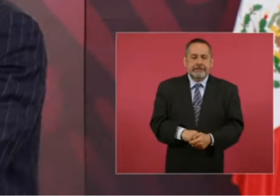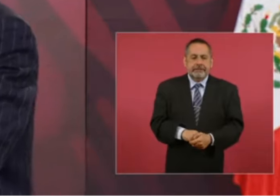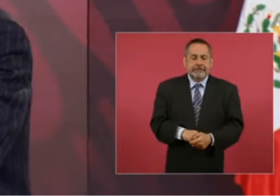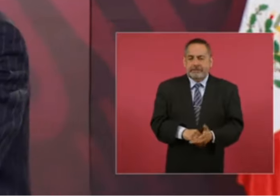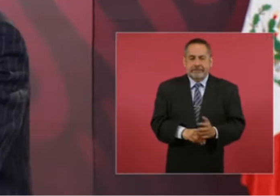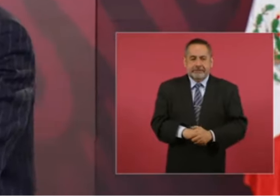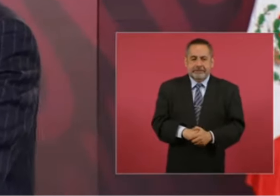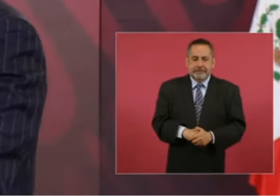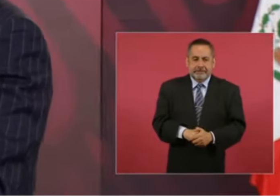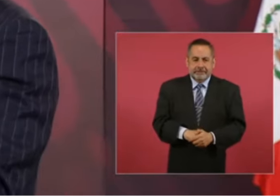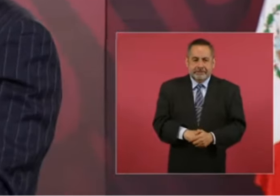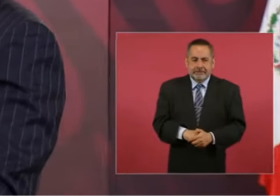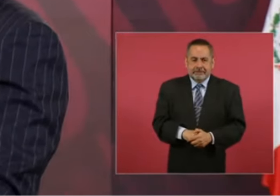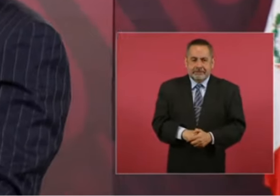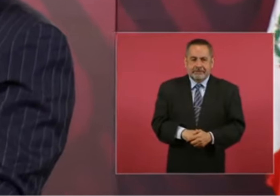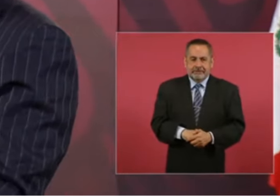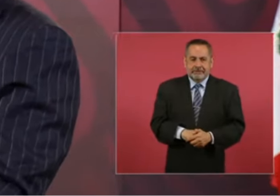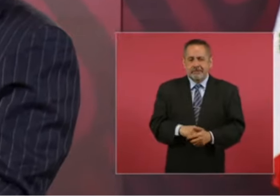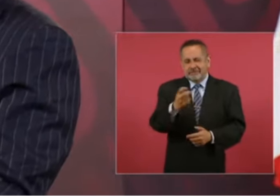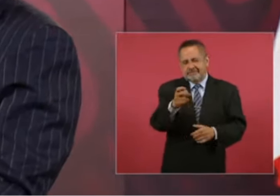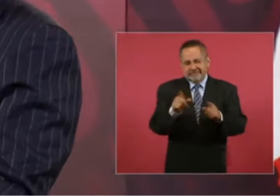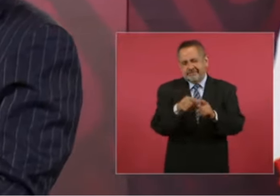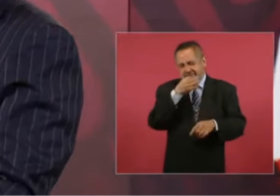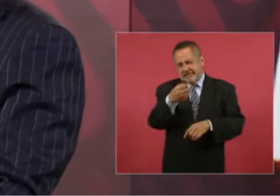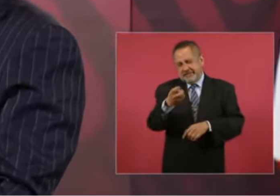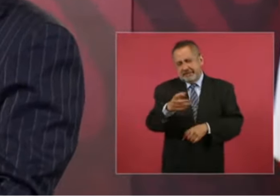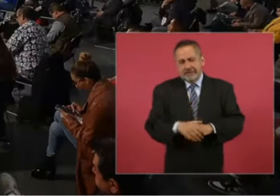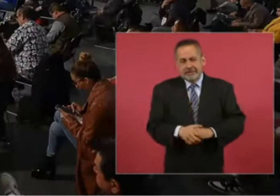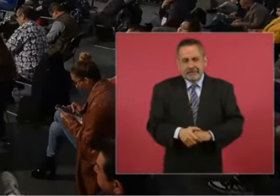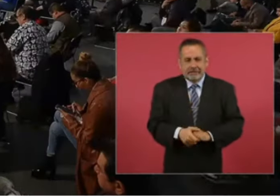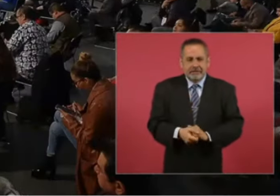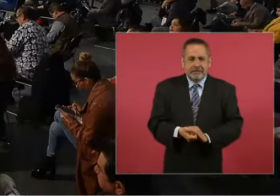No. Pues es eso, básicamente.